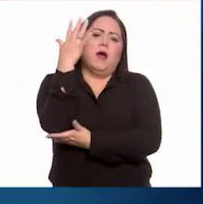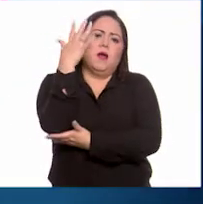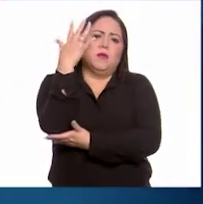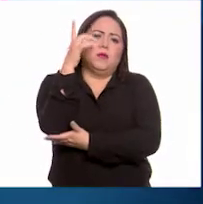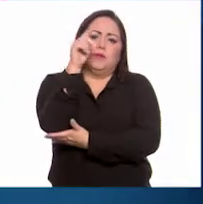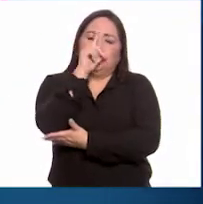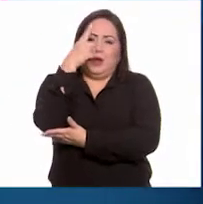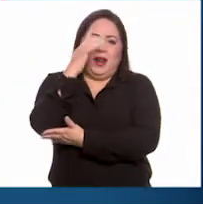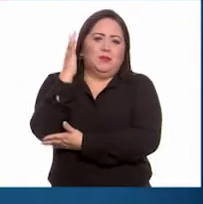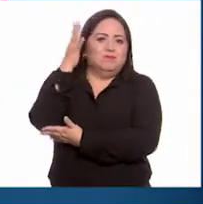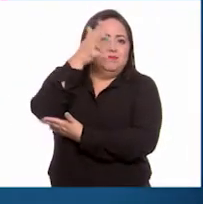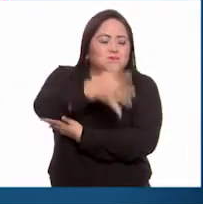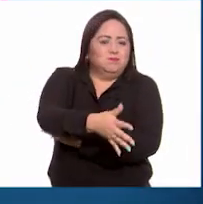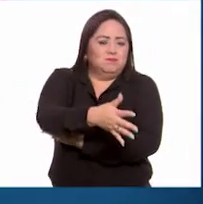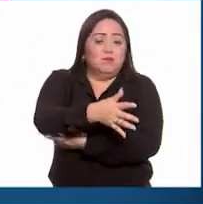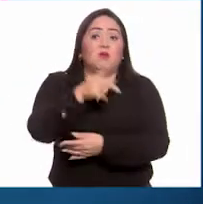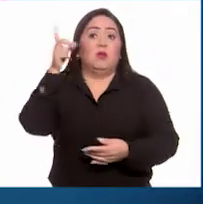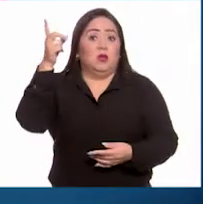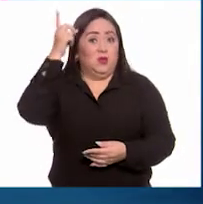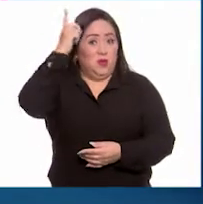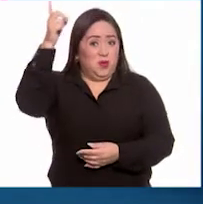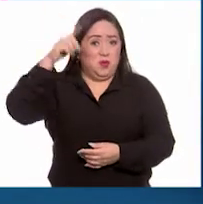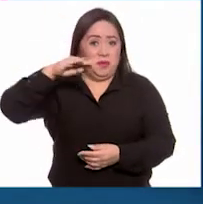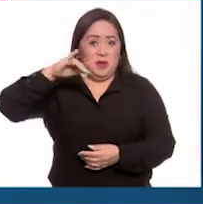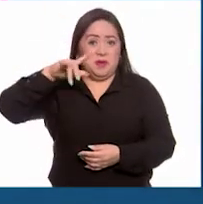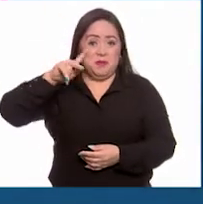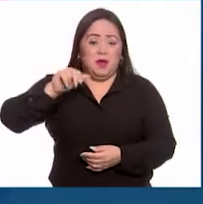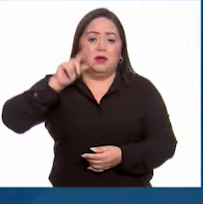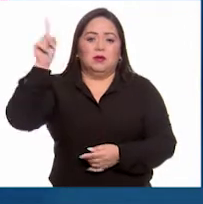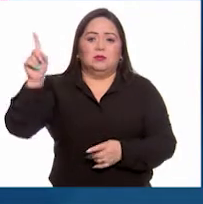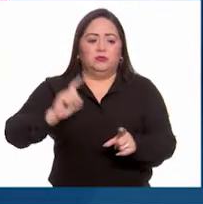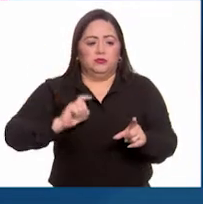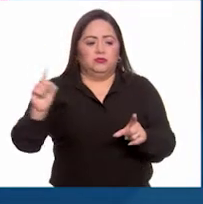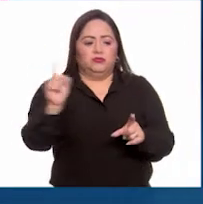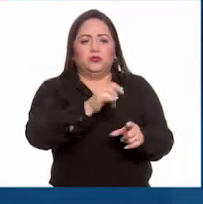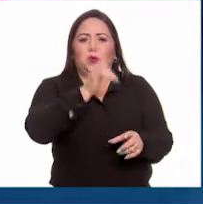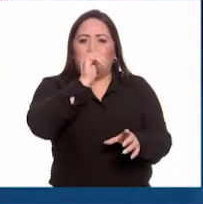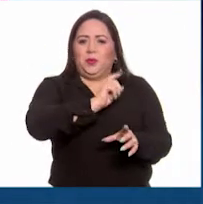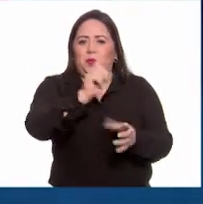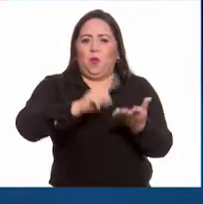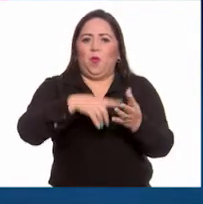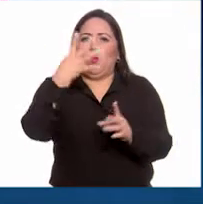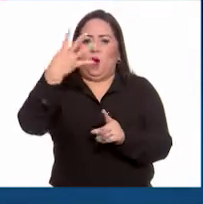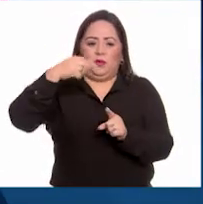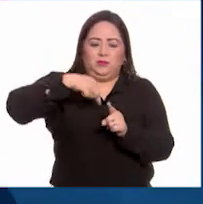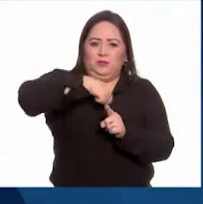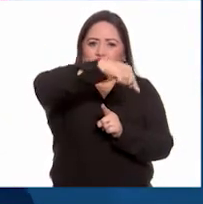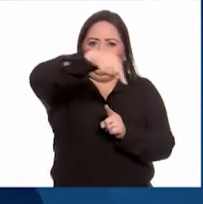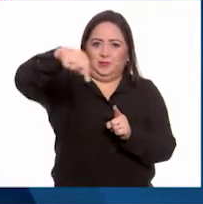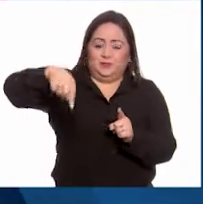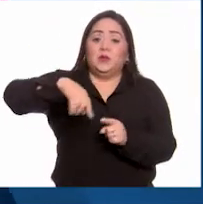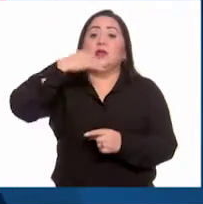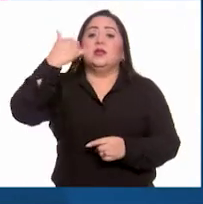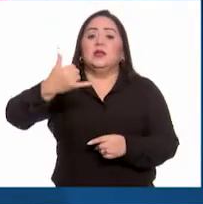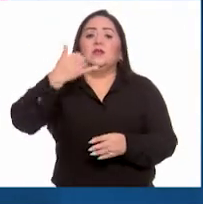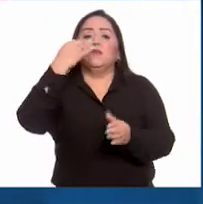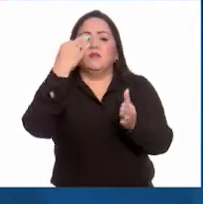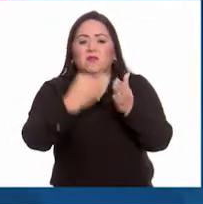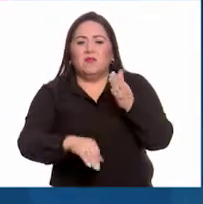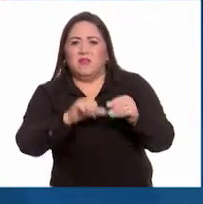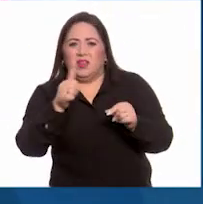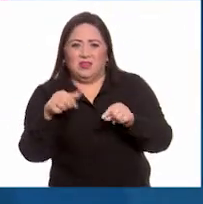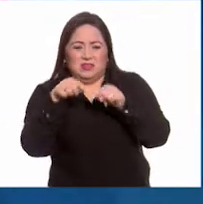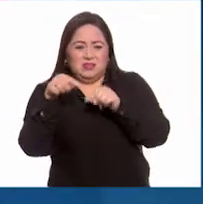van a tumbar. El dueño de la milpa rocía la bebida en los cuatro puntos cardinales y lo que queda en la